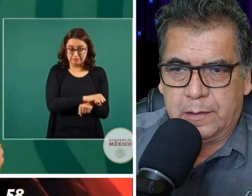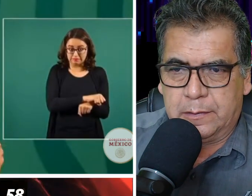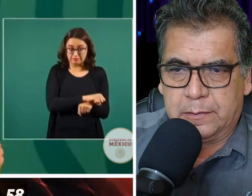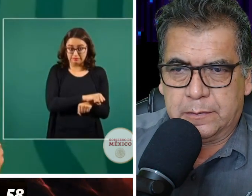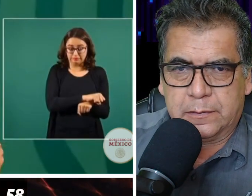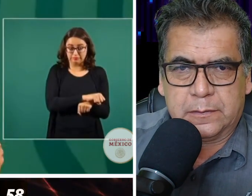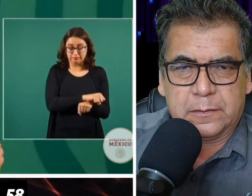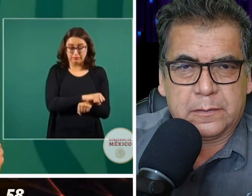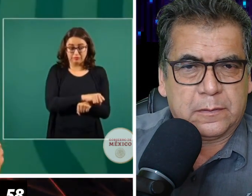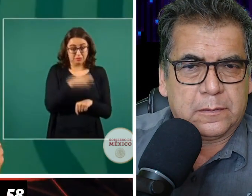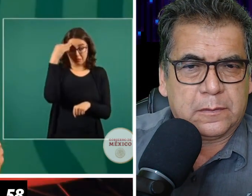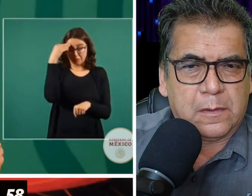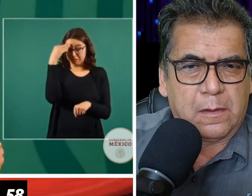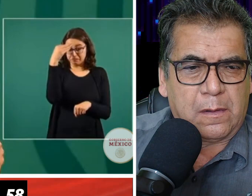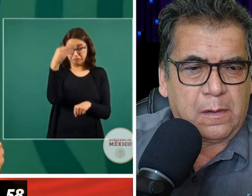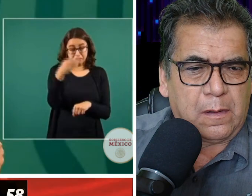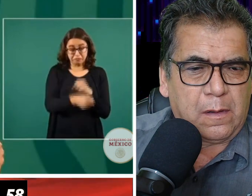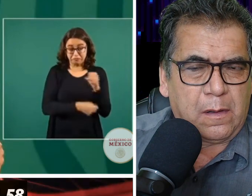habían estado como esclavos,